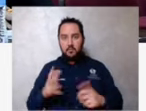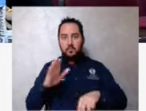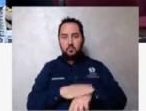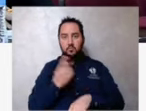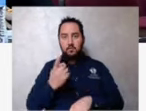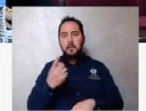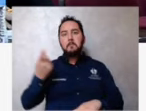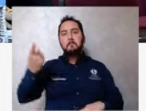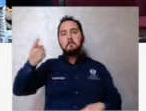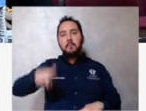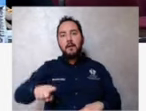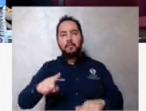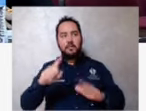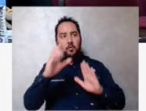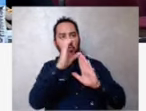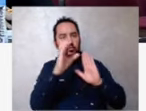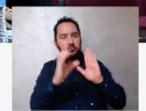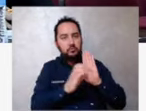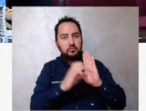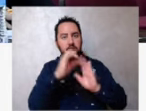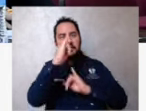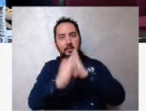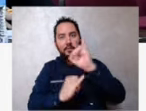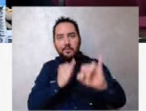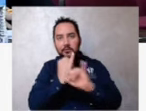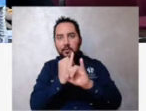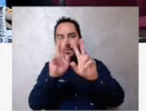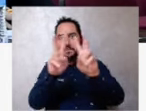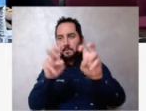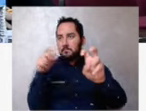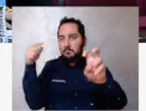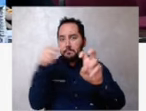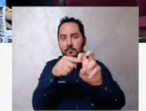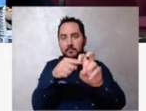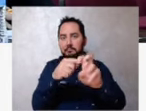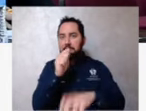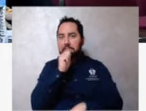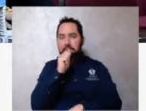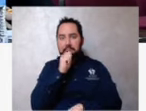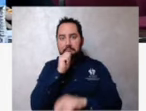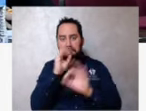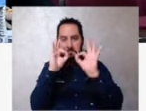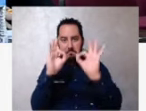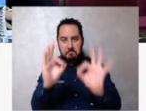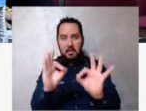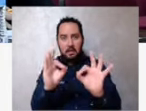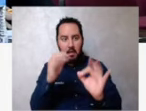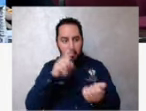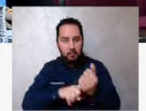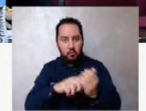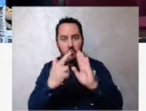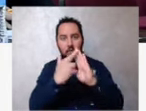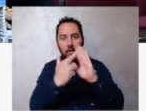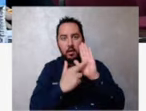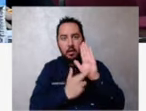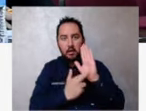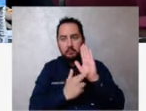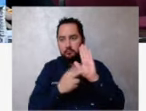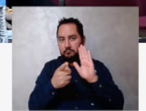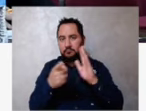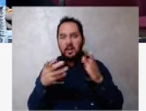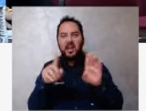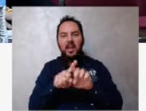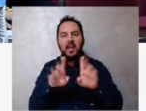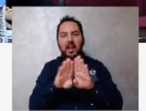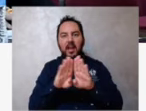que imponen las normas constitucionales e internacionales al respecto, aún no se han expedido regulaciones específicas relativas a la implementación